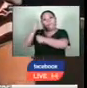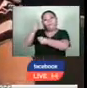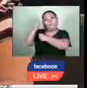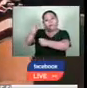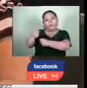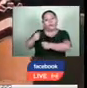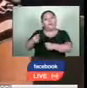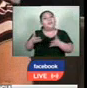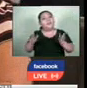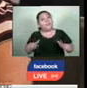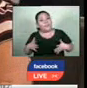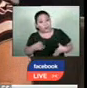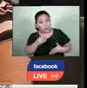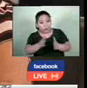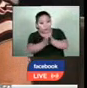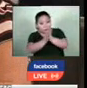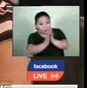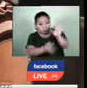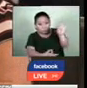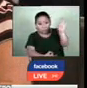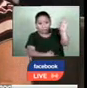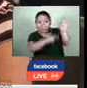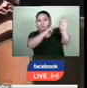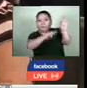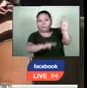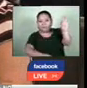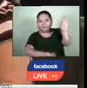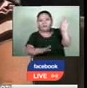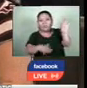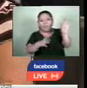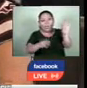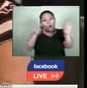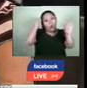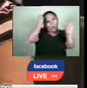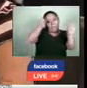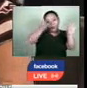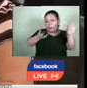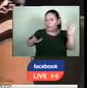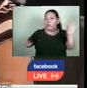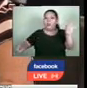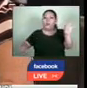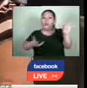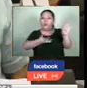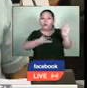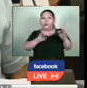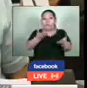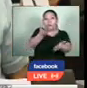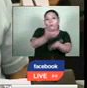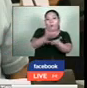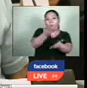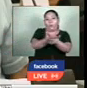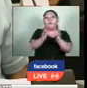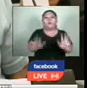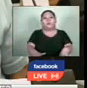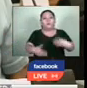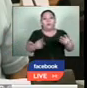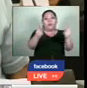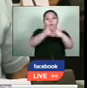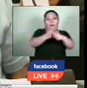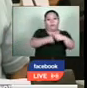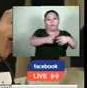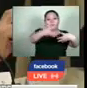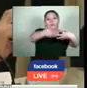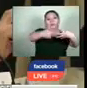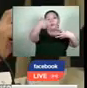día hacemos ante usted la presentación de un posicionamiento ante una propuesta integral al sistema de